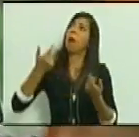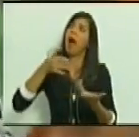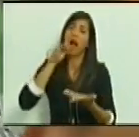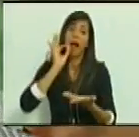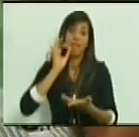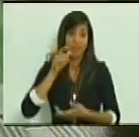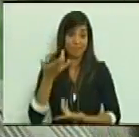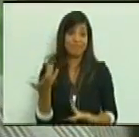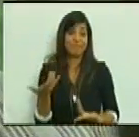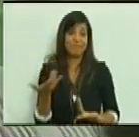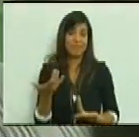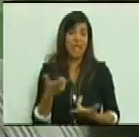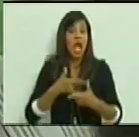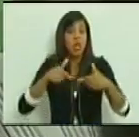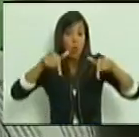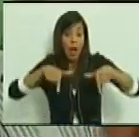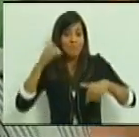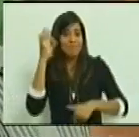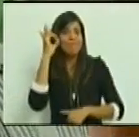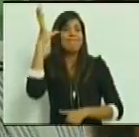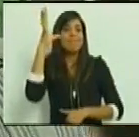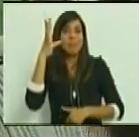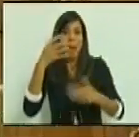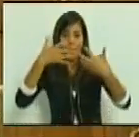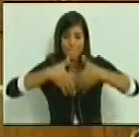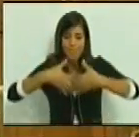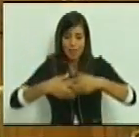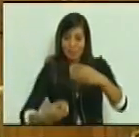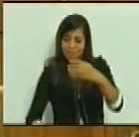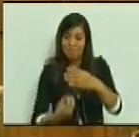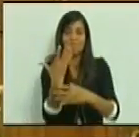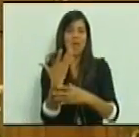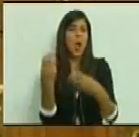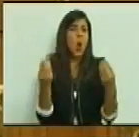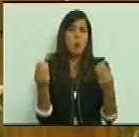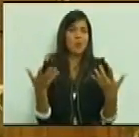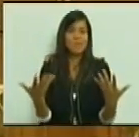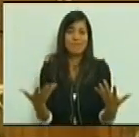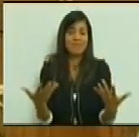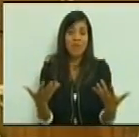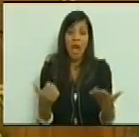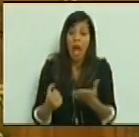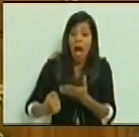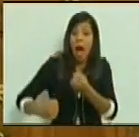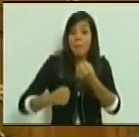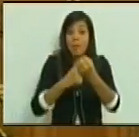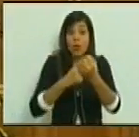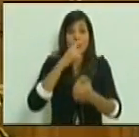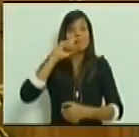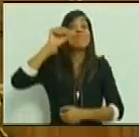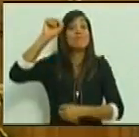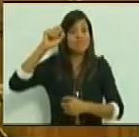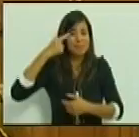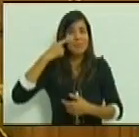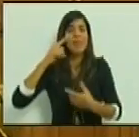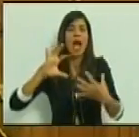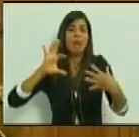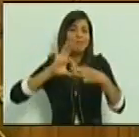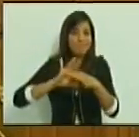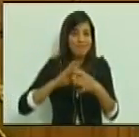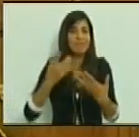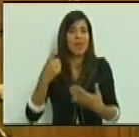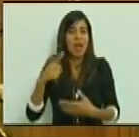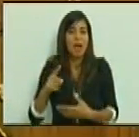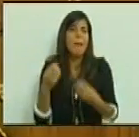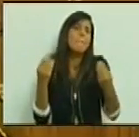Entonces, Agrosur viene un poco a ayudar al compañero presidente, al pueblo venezolano sobre todo,